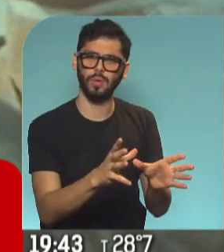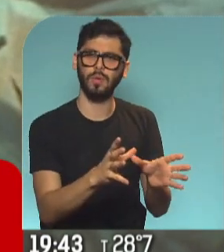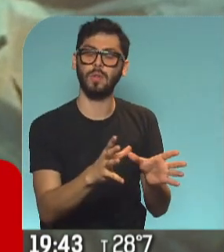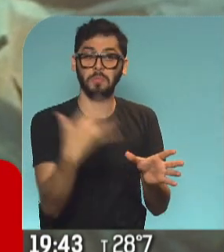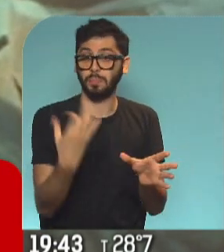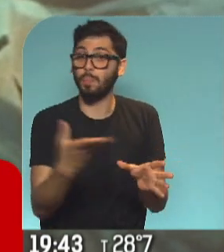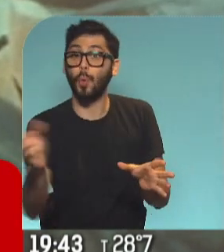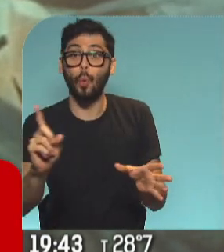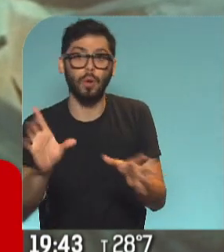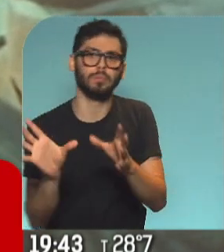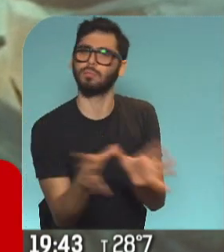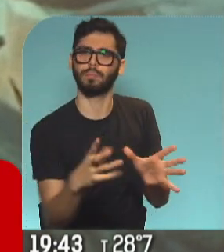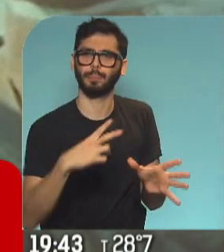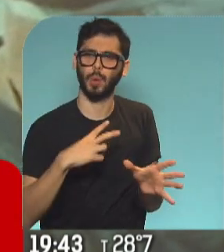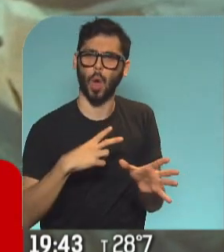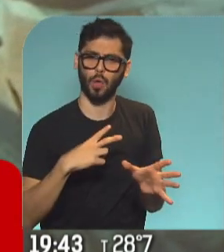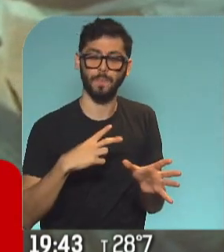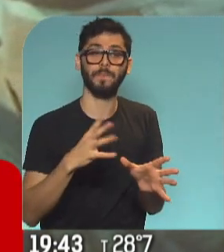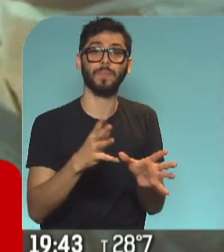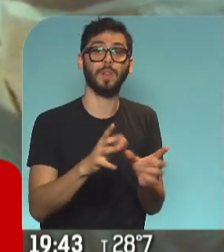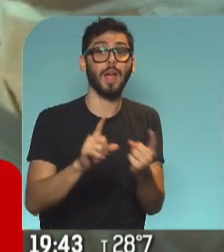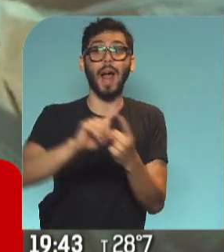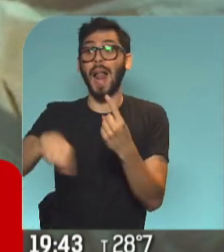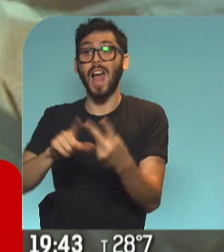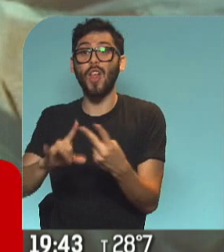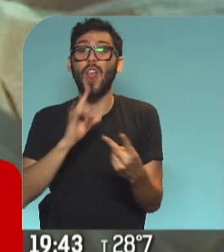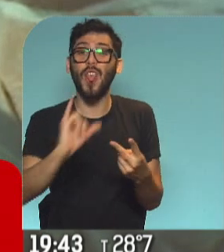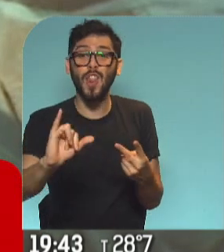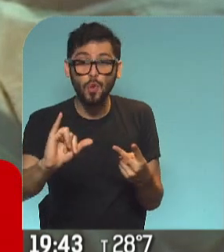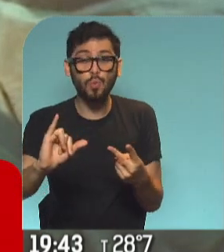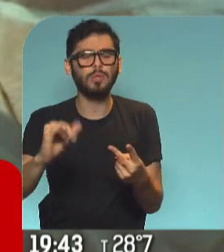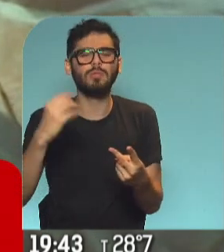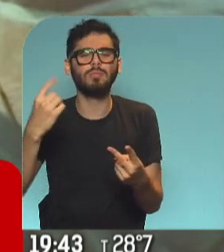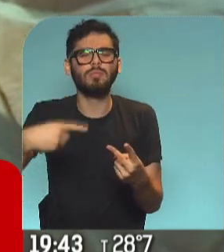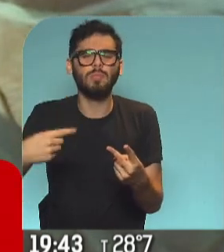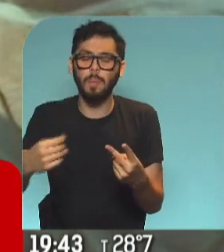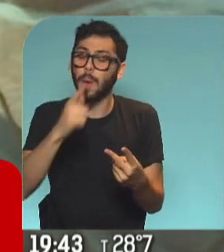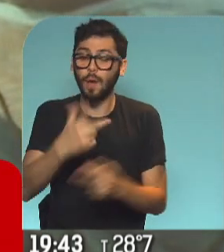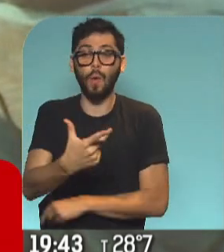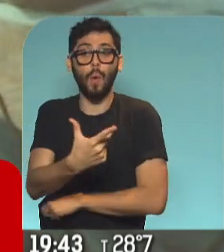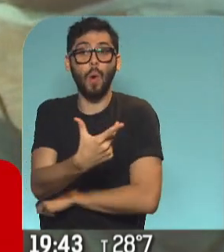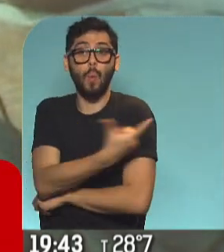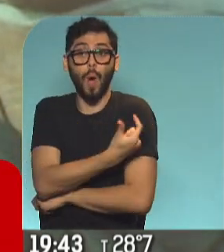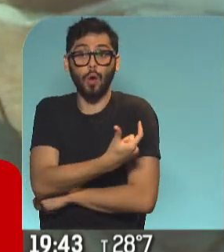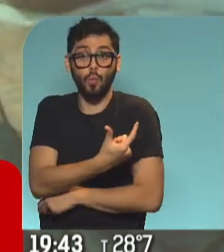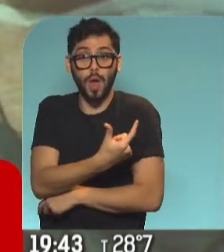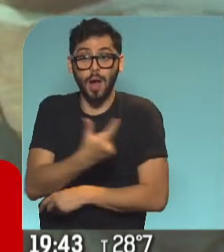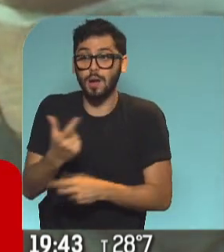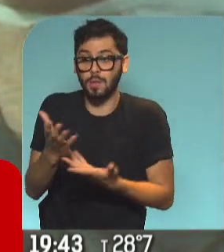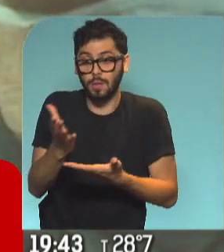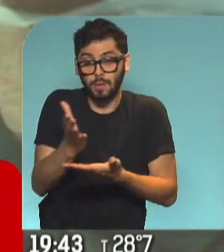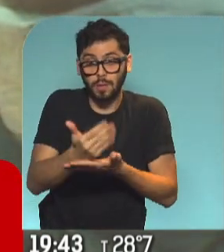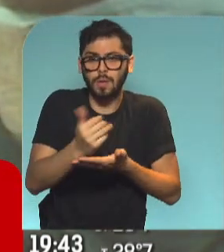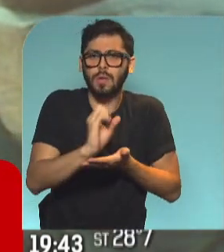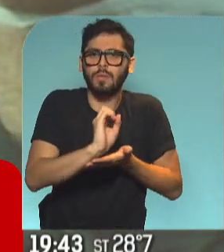otra habla concretamente con una dirección específica de una distribución de vacunación, de dosis de vacuna,